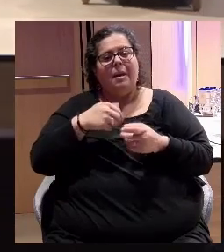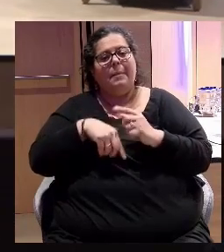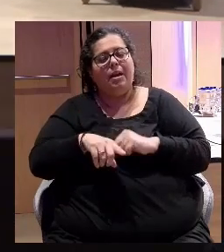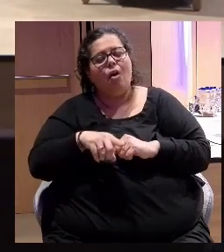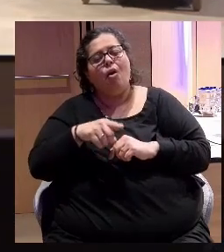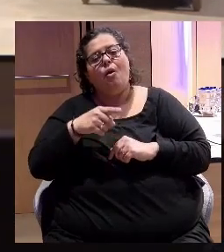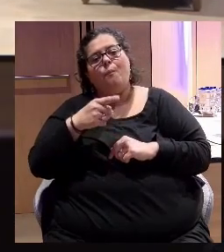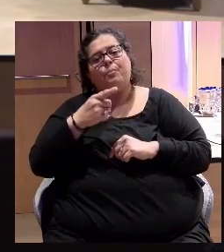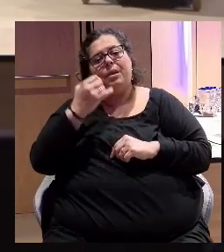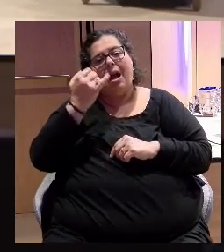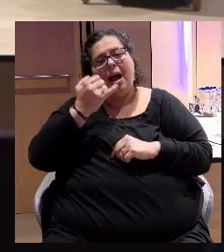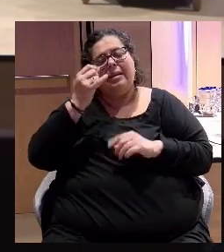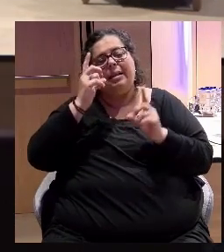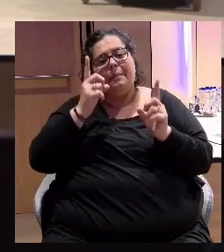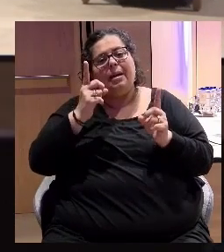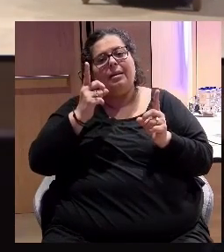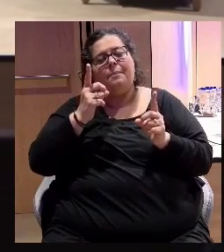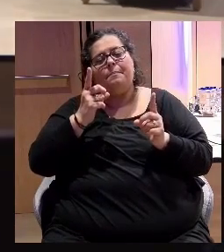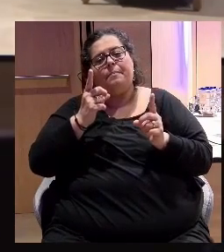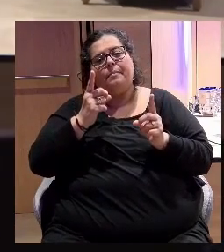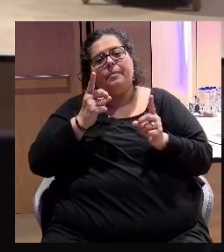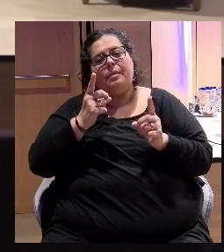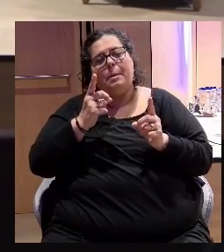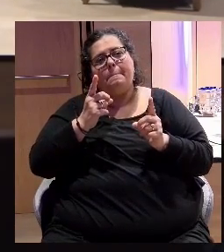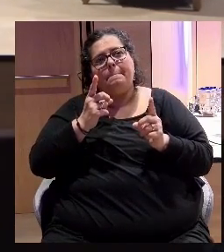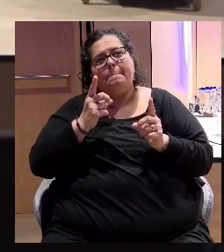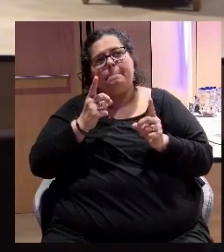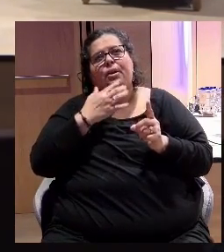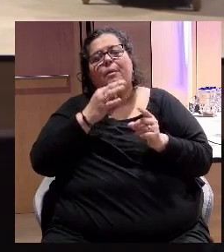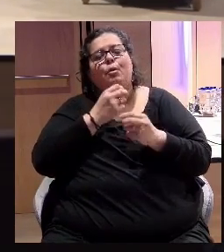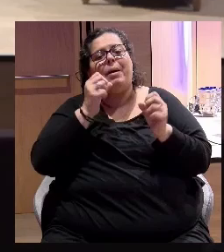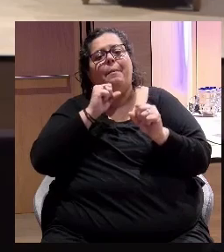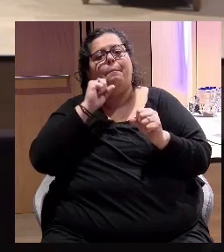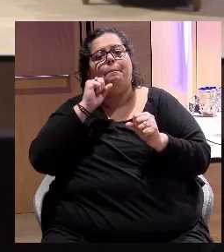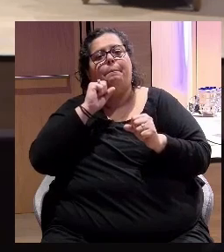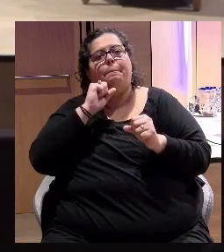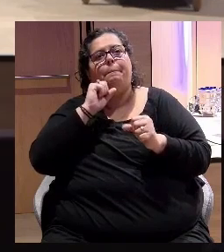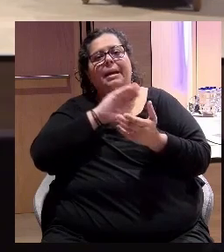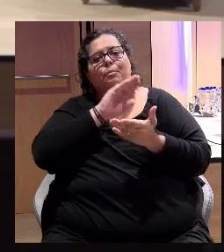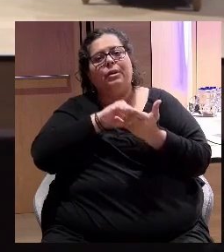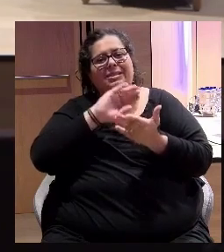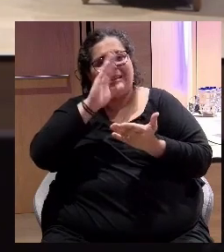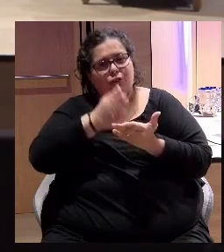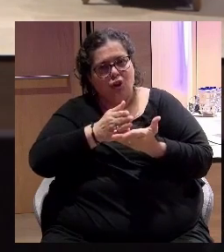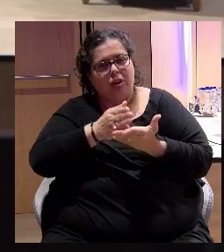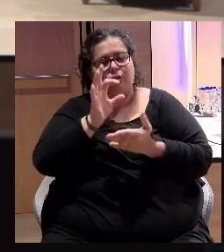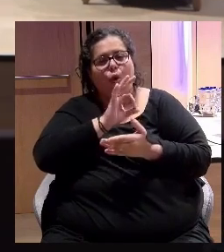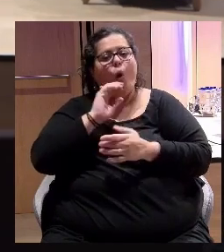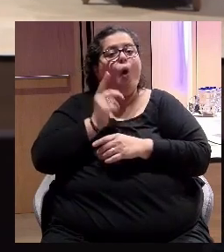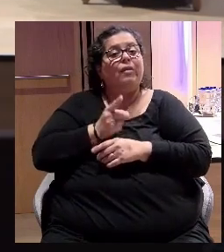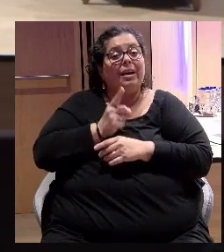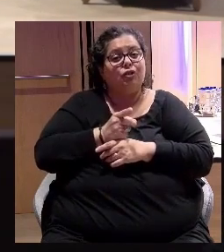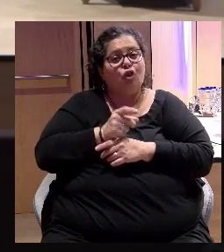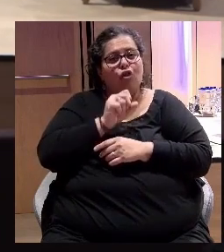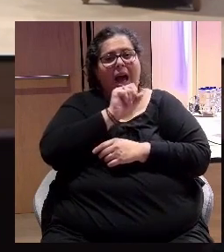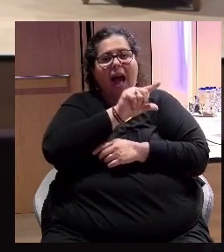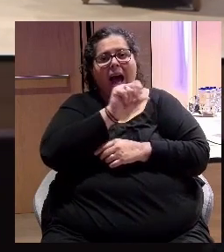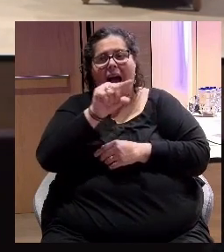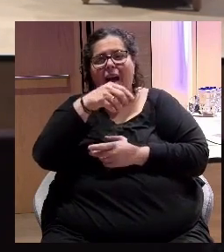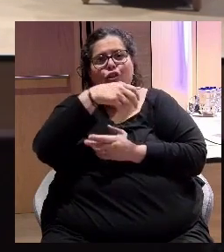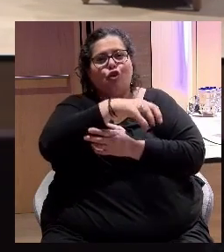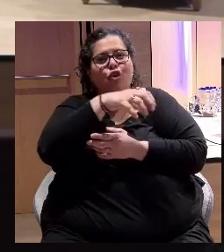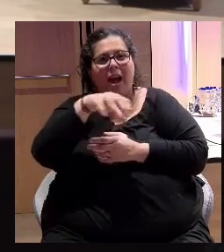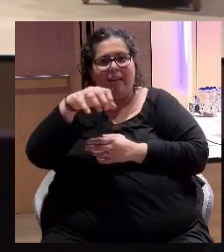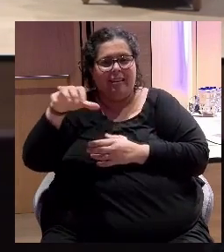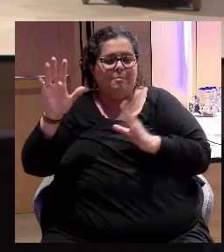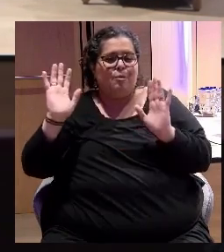la imposibilidad que tenemos de imponer sanciones o de obligar, digamos, a los organismos Por eso es que conceptualmente,